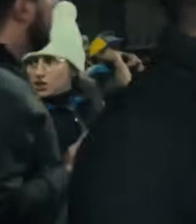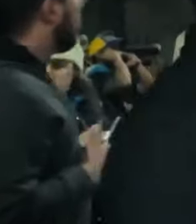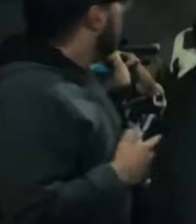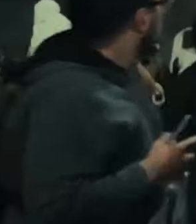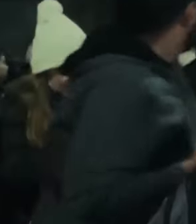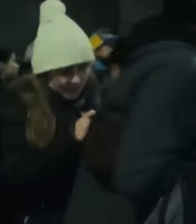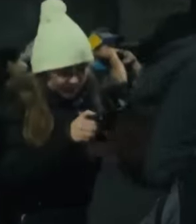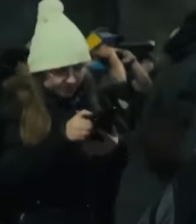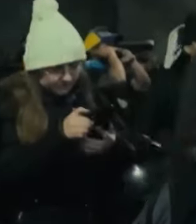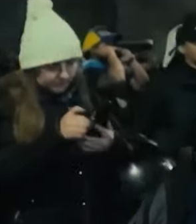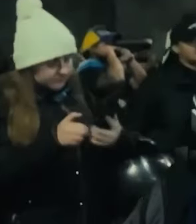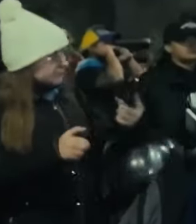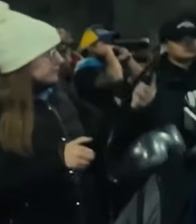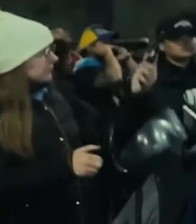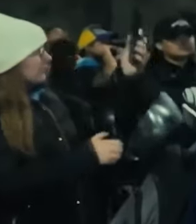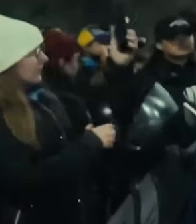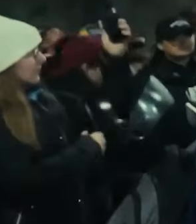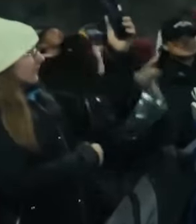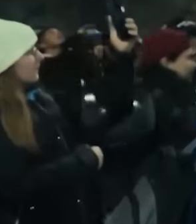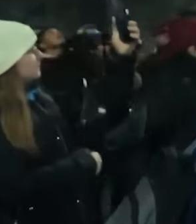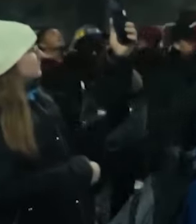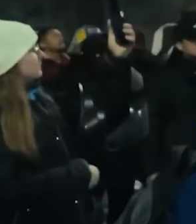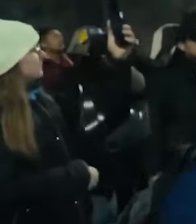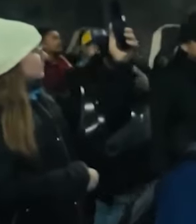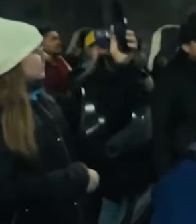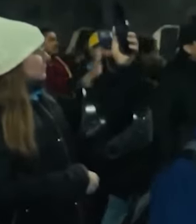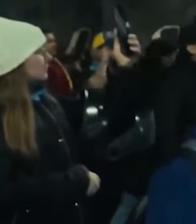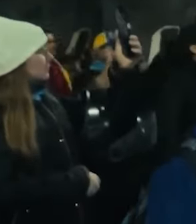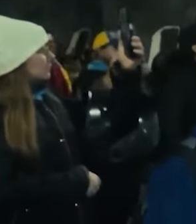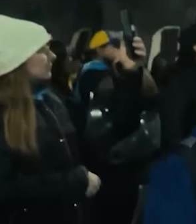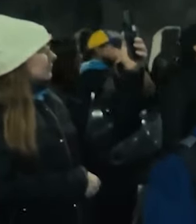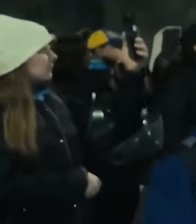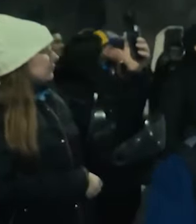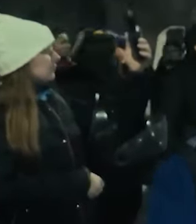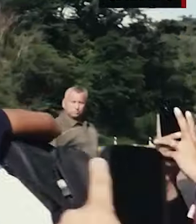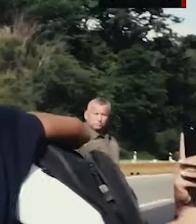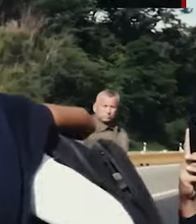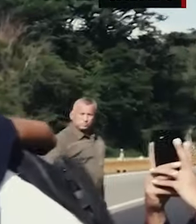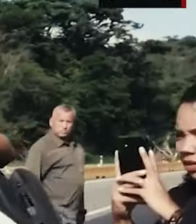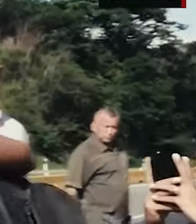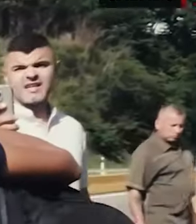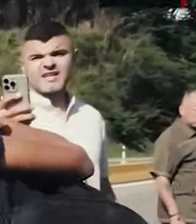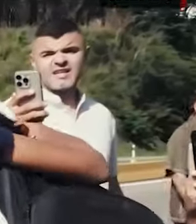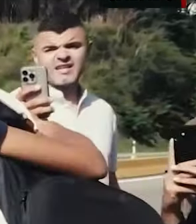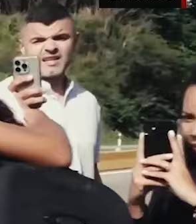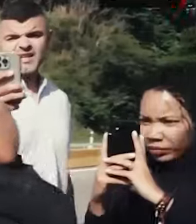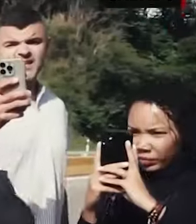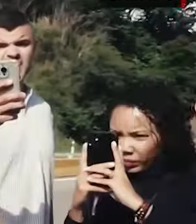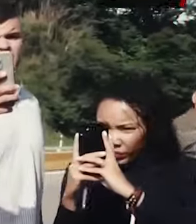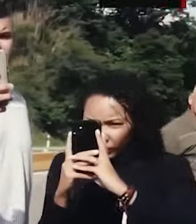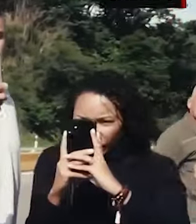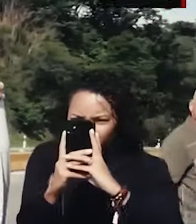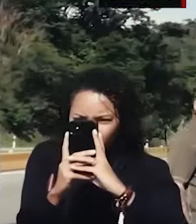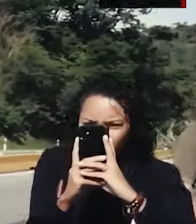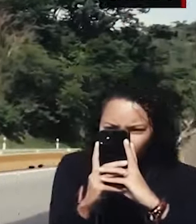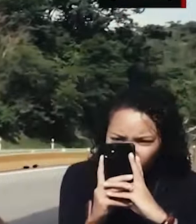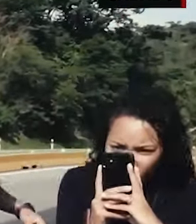para que no estar en mi país. Bien, no es justo. Esto no es justo. Venezuela por nuestros